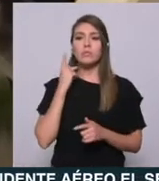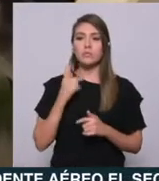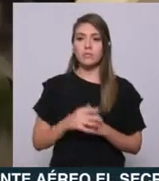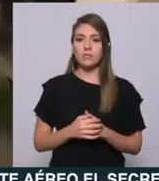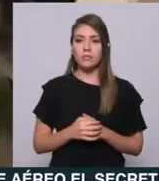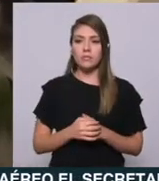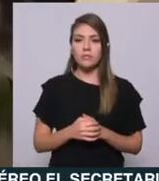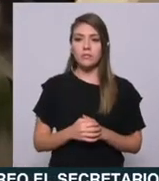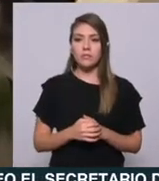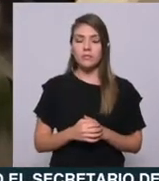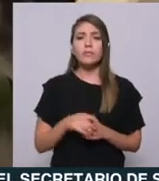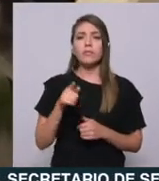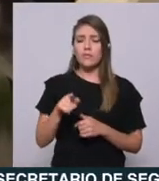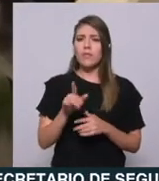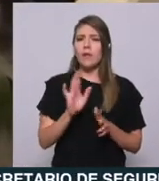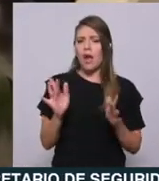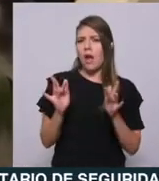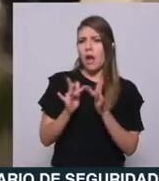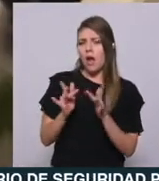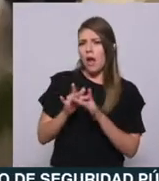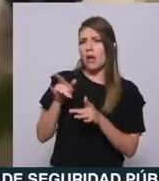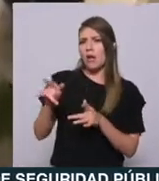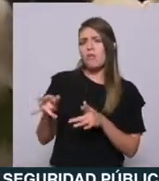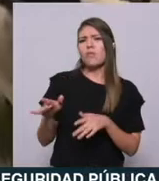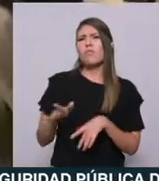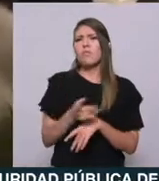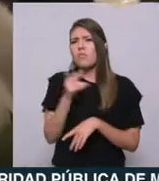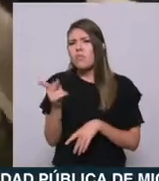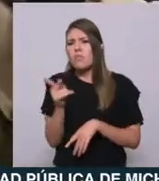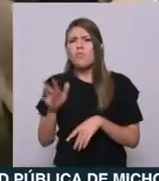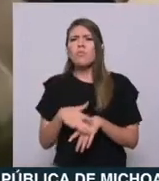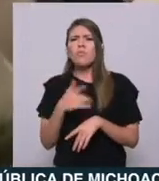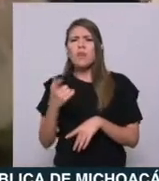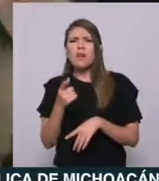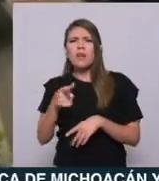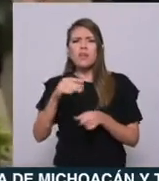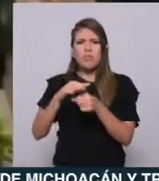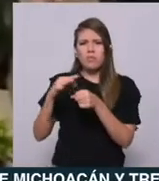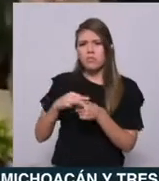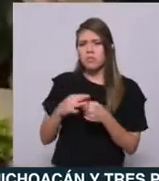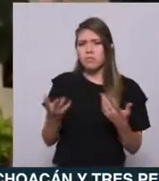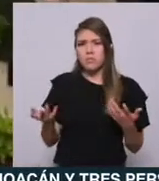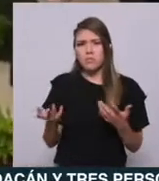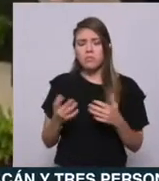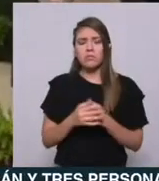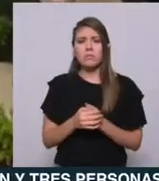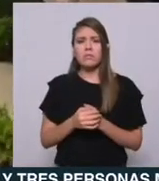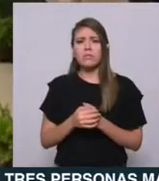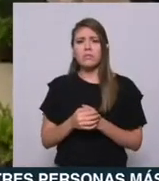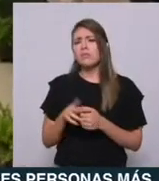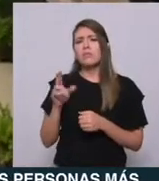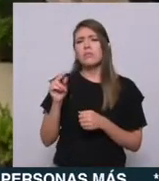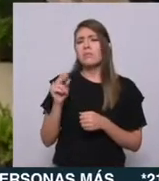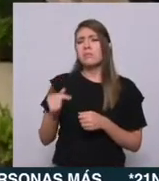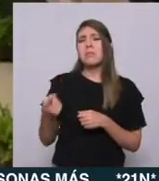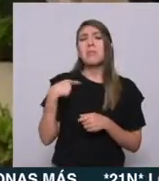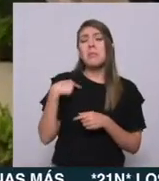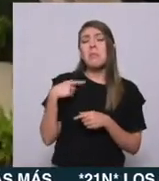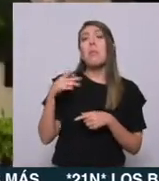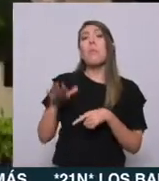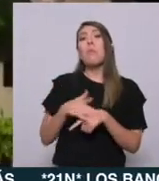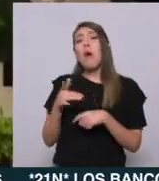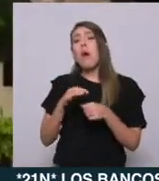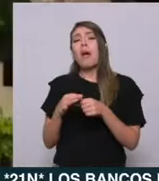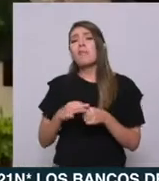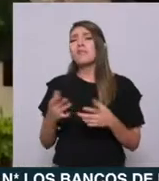pregunta de por qué votaron de esta manera? No hay ninguna necesidad de saber por qué votaron. Lo que me digan va a ser